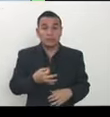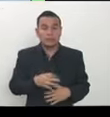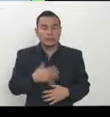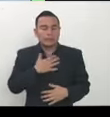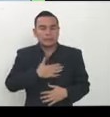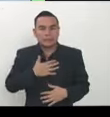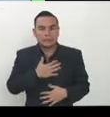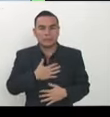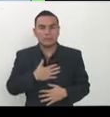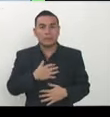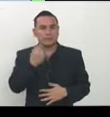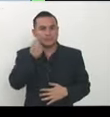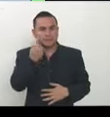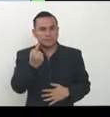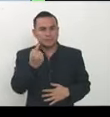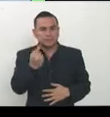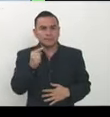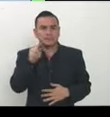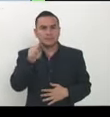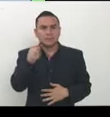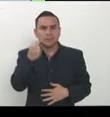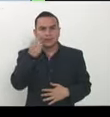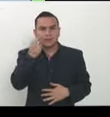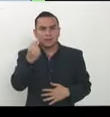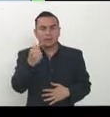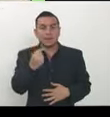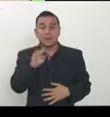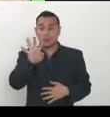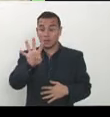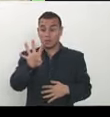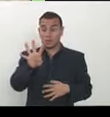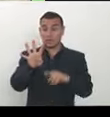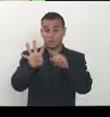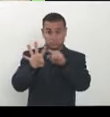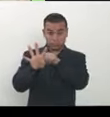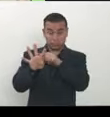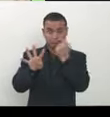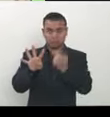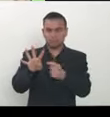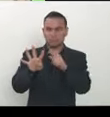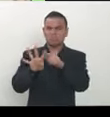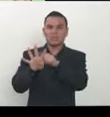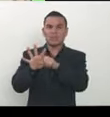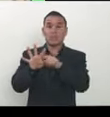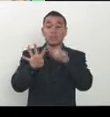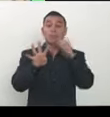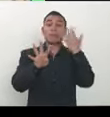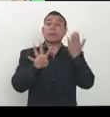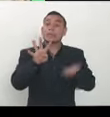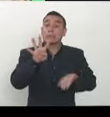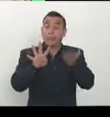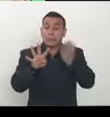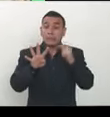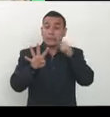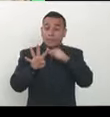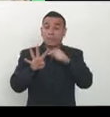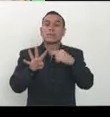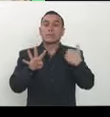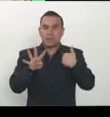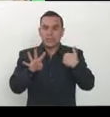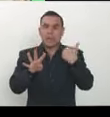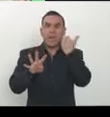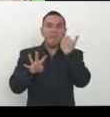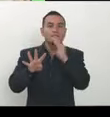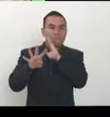Perdón. Mira, tú ahora mismo estás acompañado de 4 personas, las cuales a lo mejor alguno de ellos puede ser positivo ya,